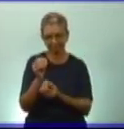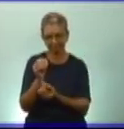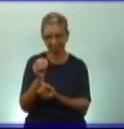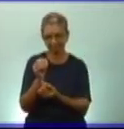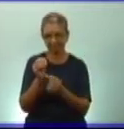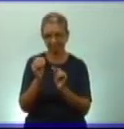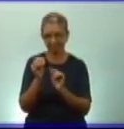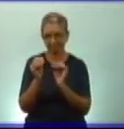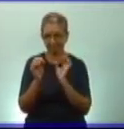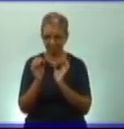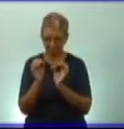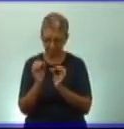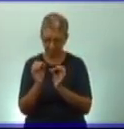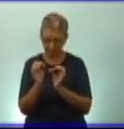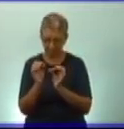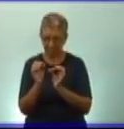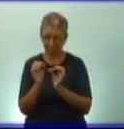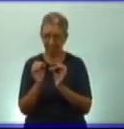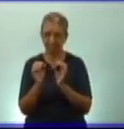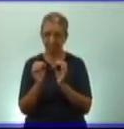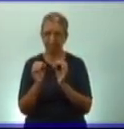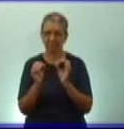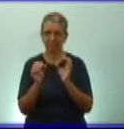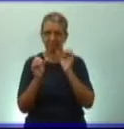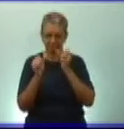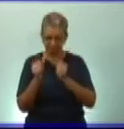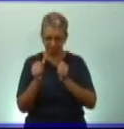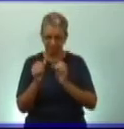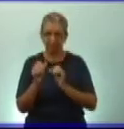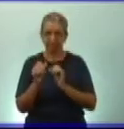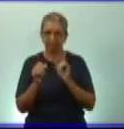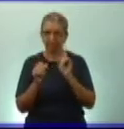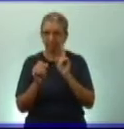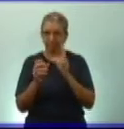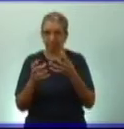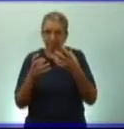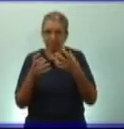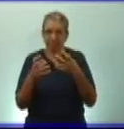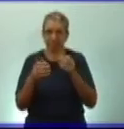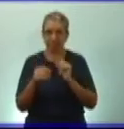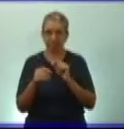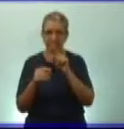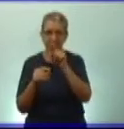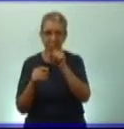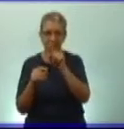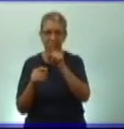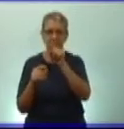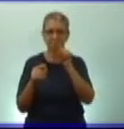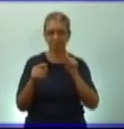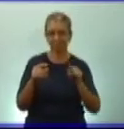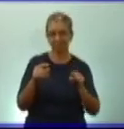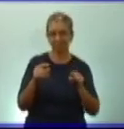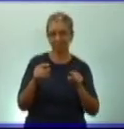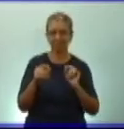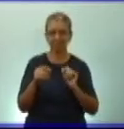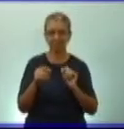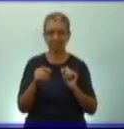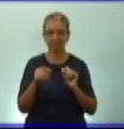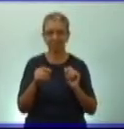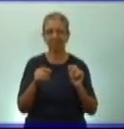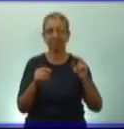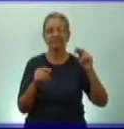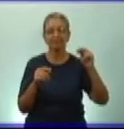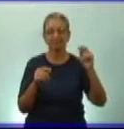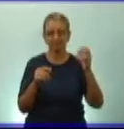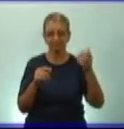valor absoluto, es decir, sin el valor de la carga. Y el del oxígeno se coloca como subíndice del elemento